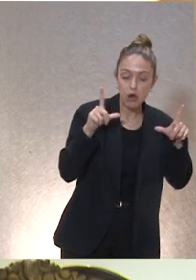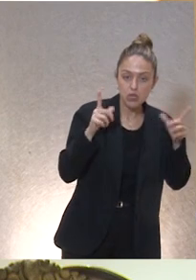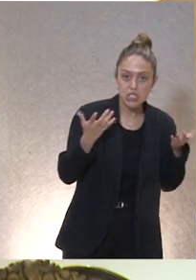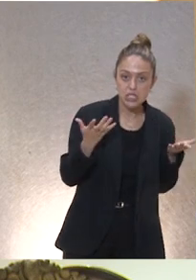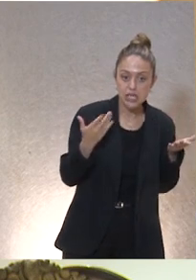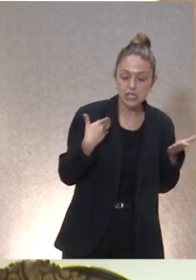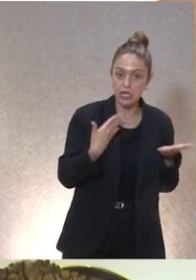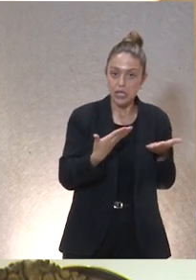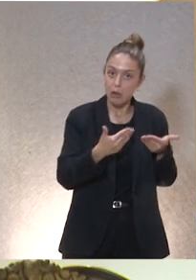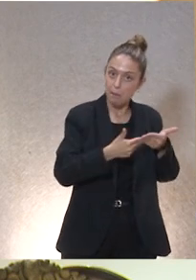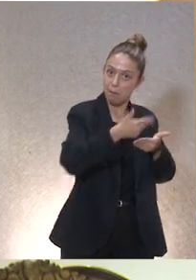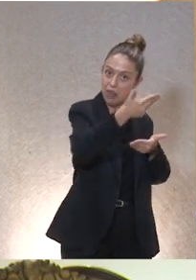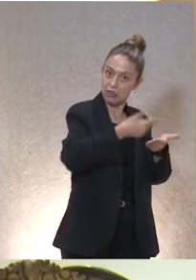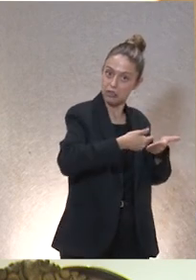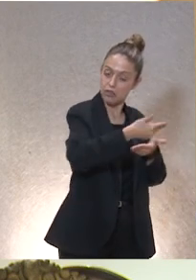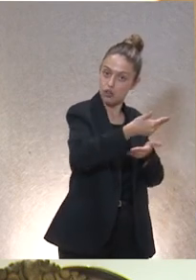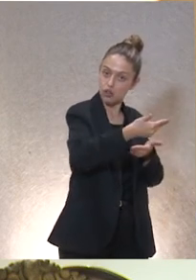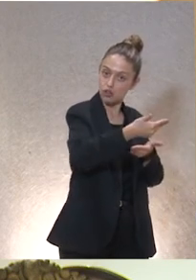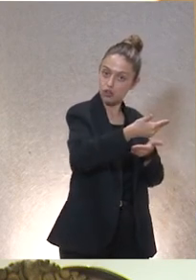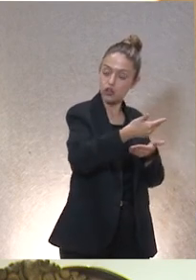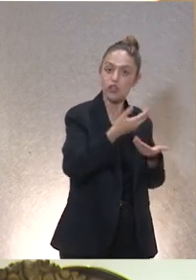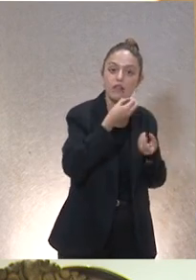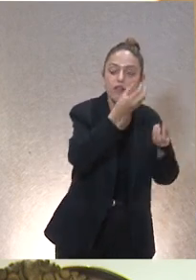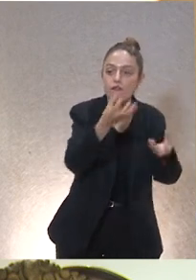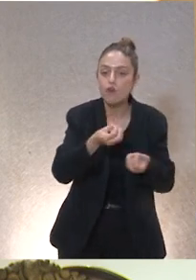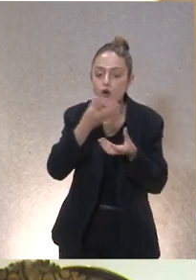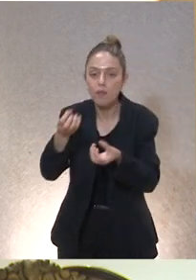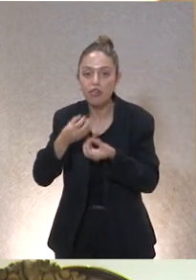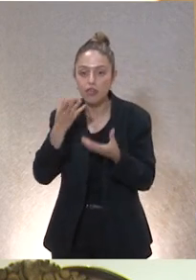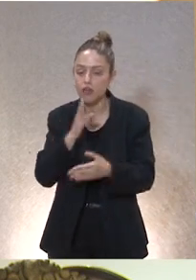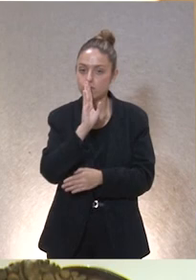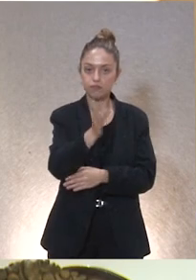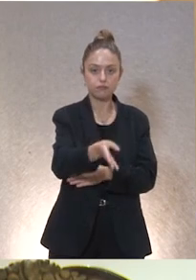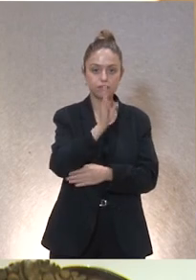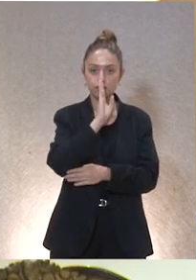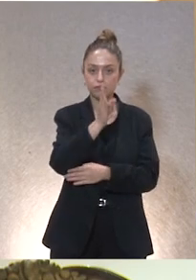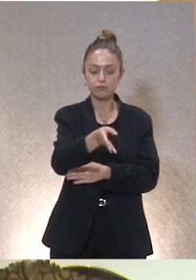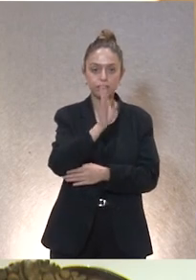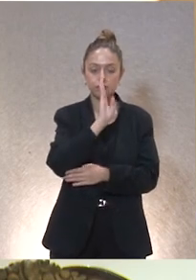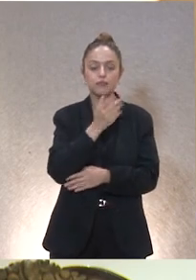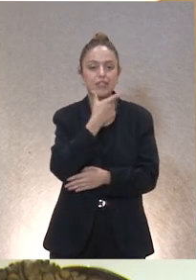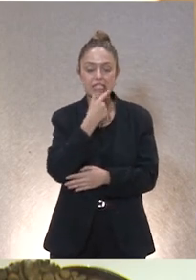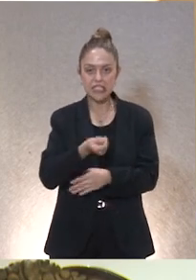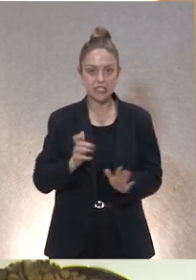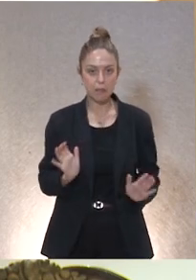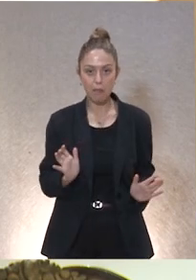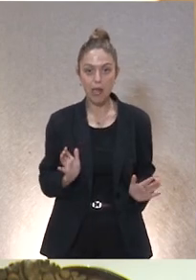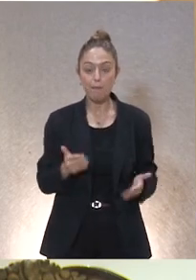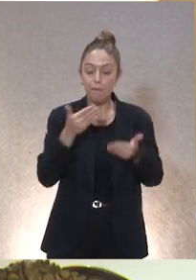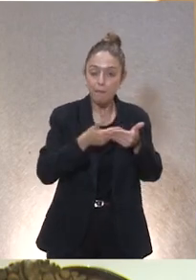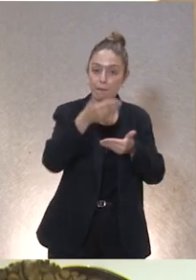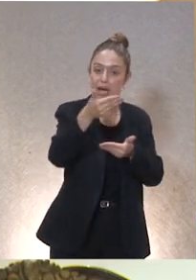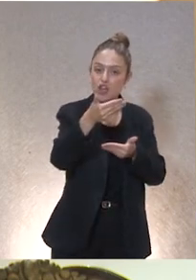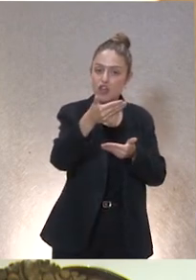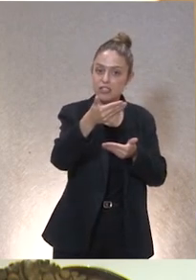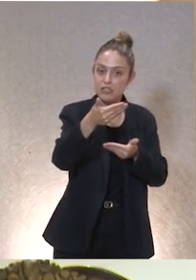través de los medios permitían llegar la información un flujo unidirecional bastante simple los periodistas disponíamos de